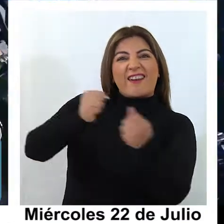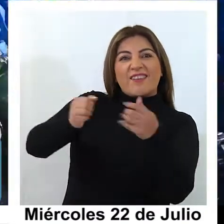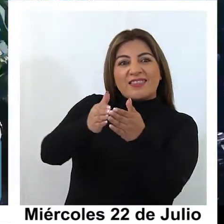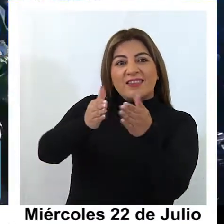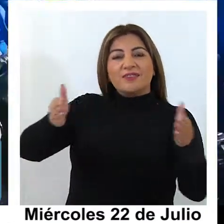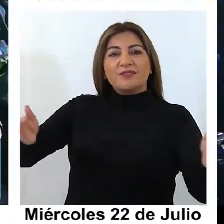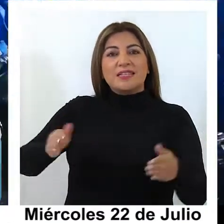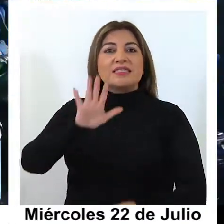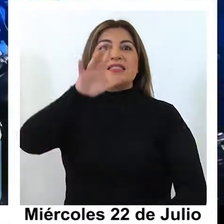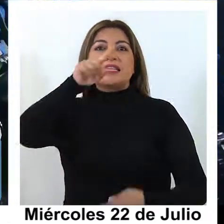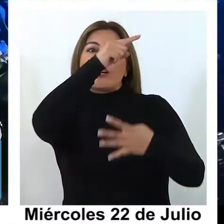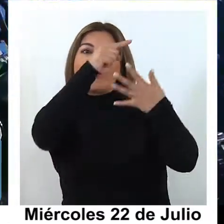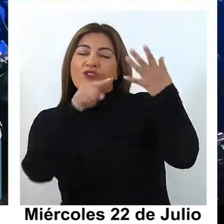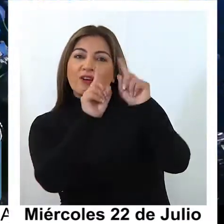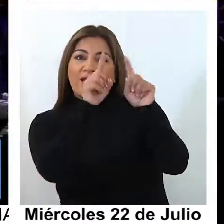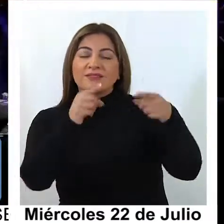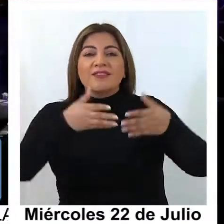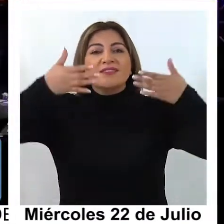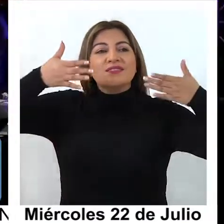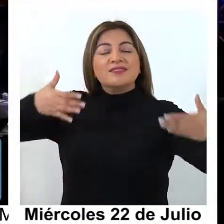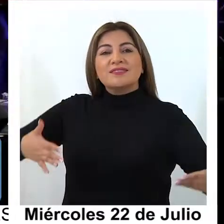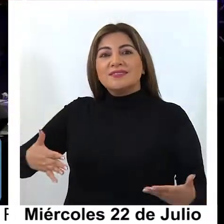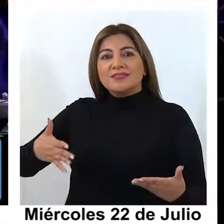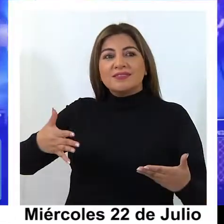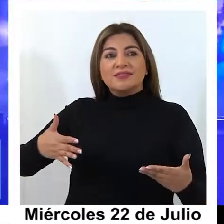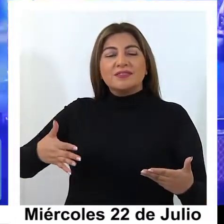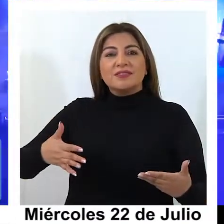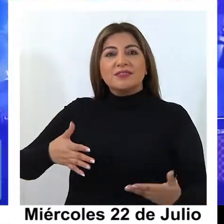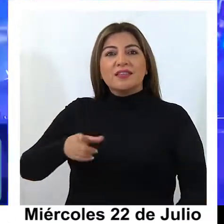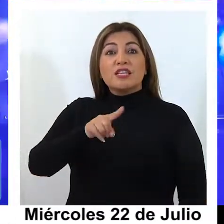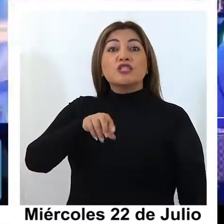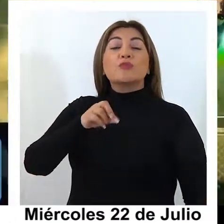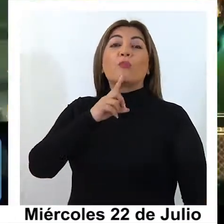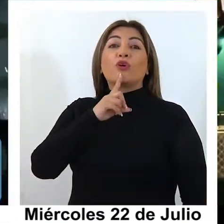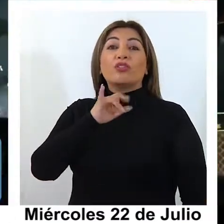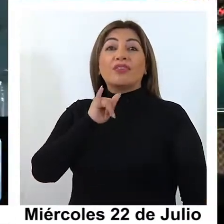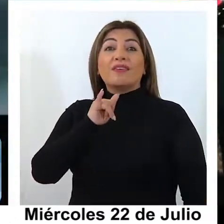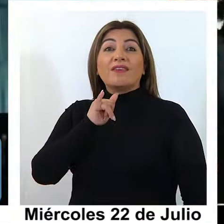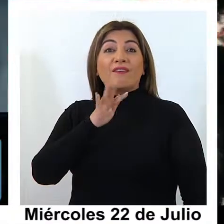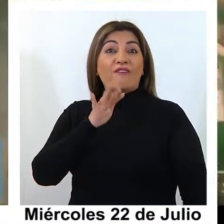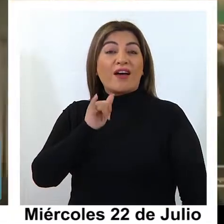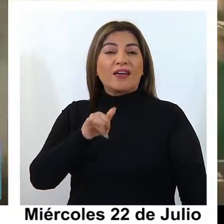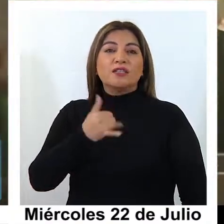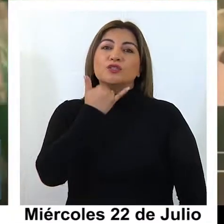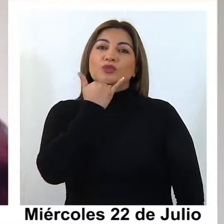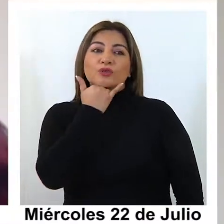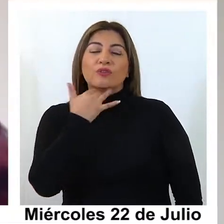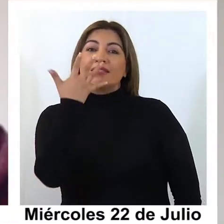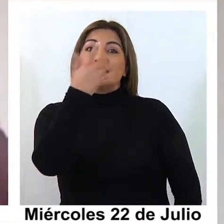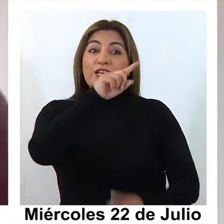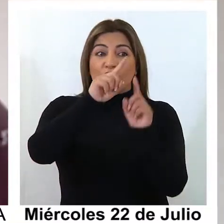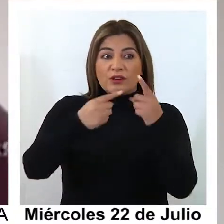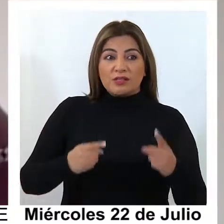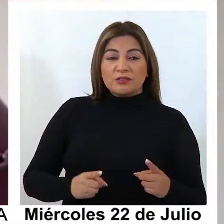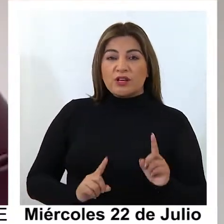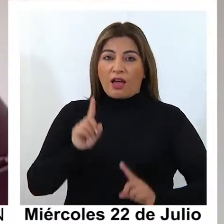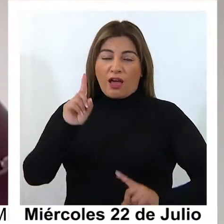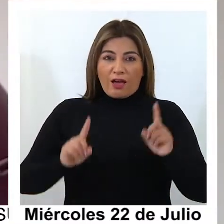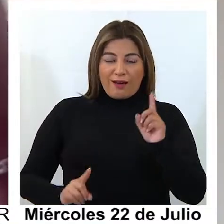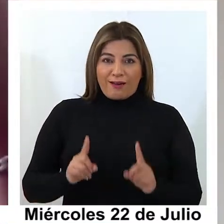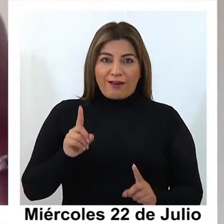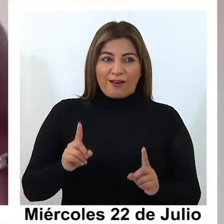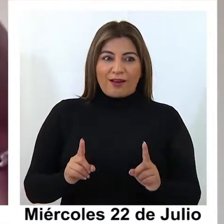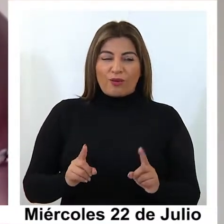EP con cinco temas que ya están disponibles en plataformas como Spotify y YouTube. De estas cinco canciones, algunas son composiciones